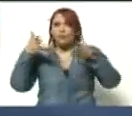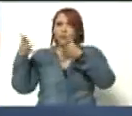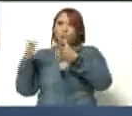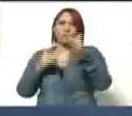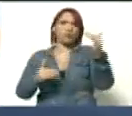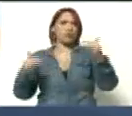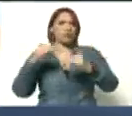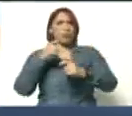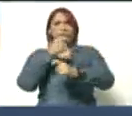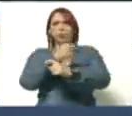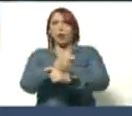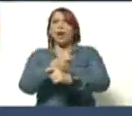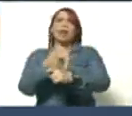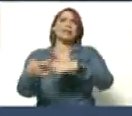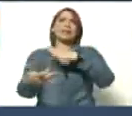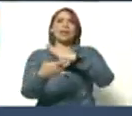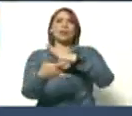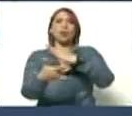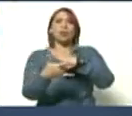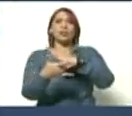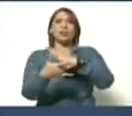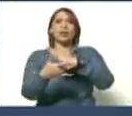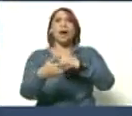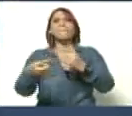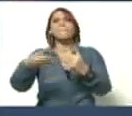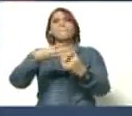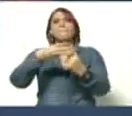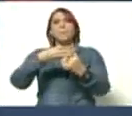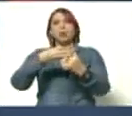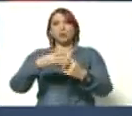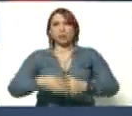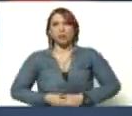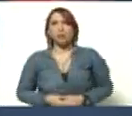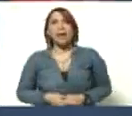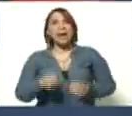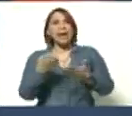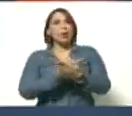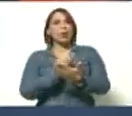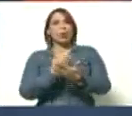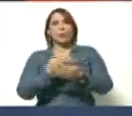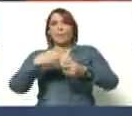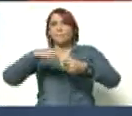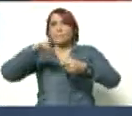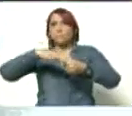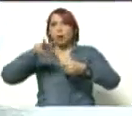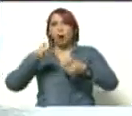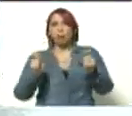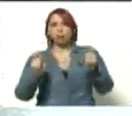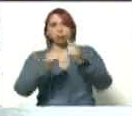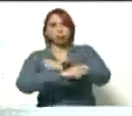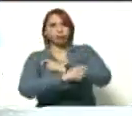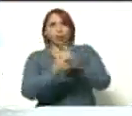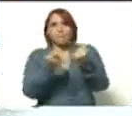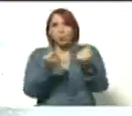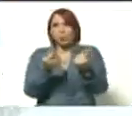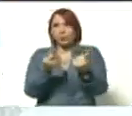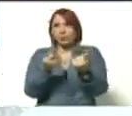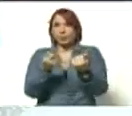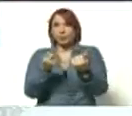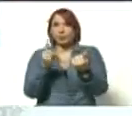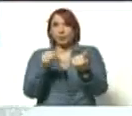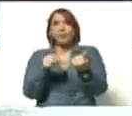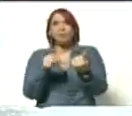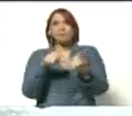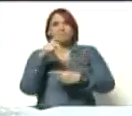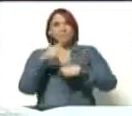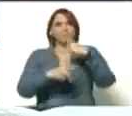en tecnología blockchain, que va más allá de la economía digital, va más allá del intercambio de criptomonedas, va en la